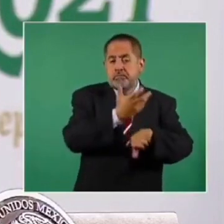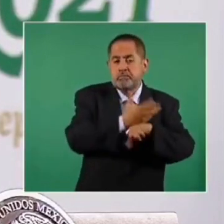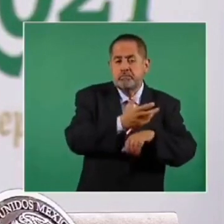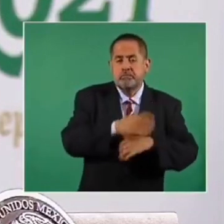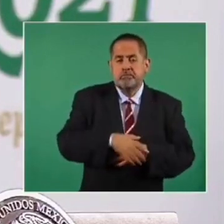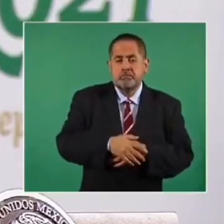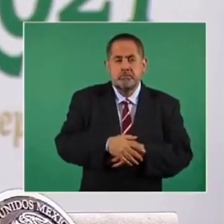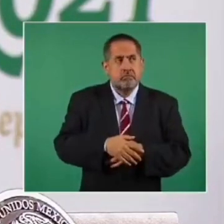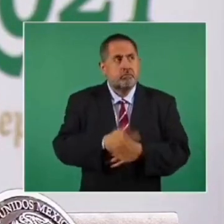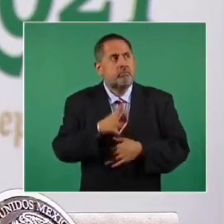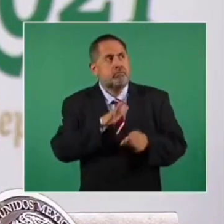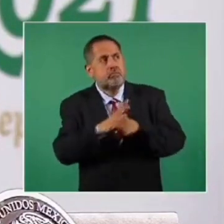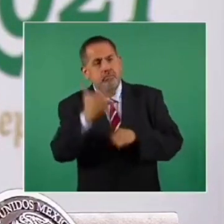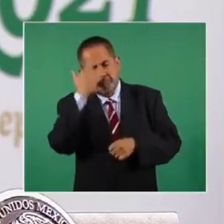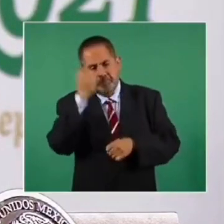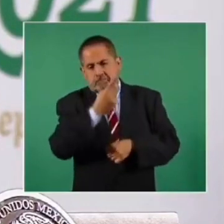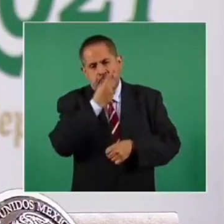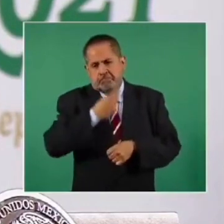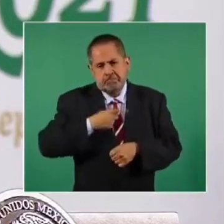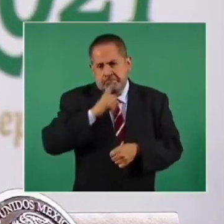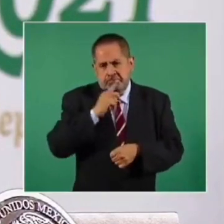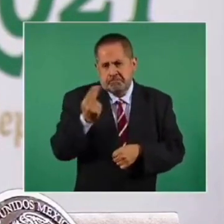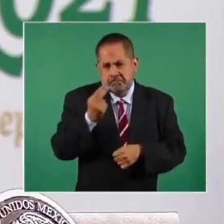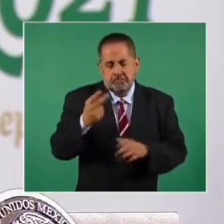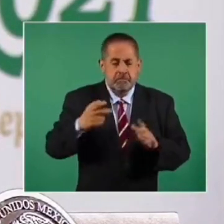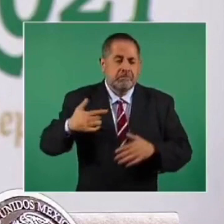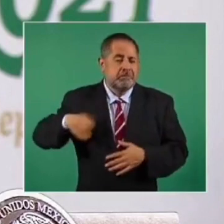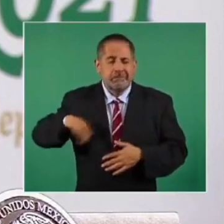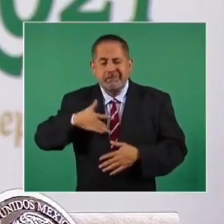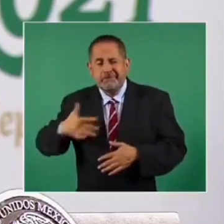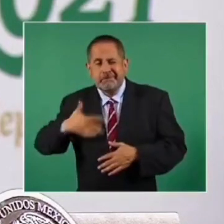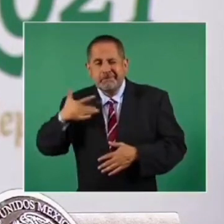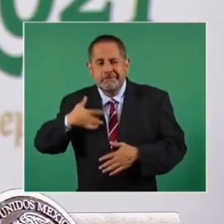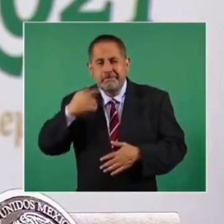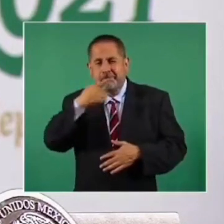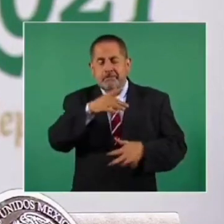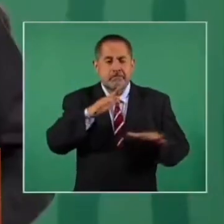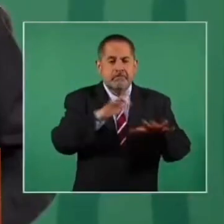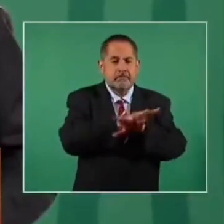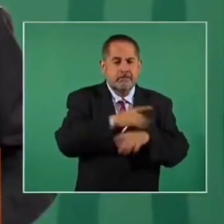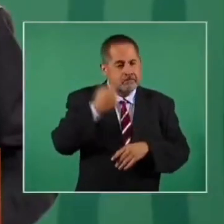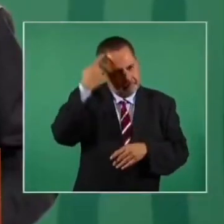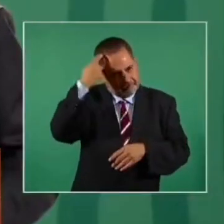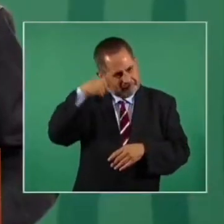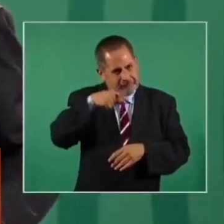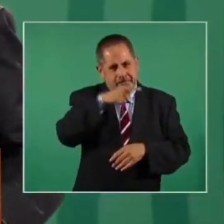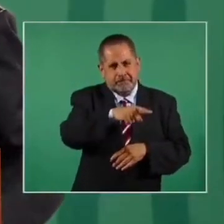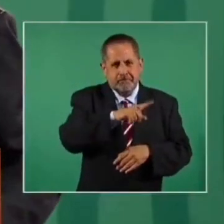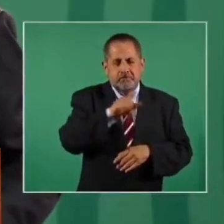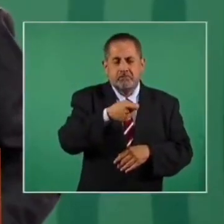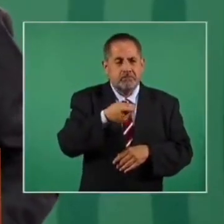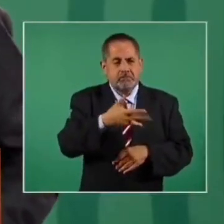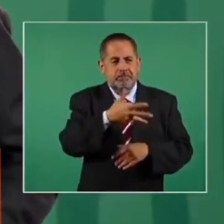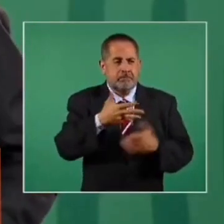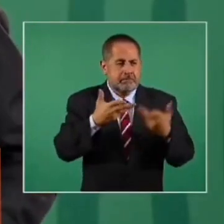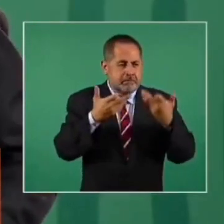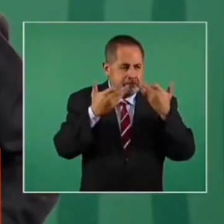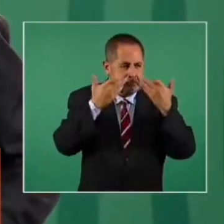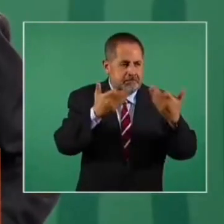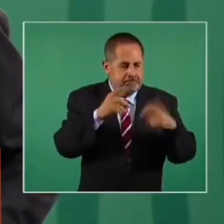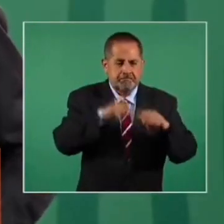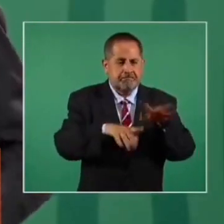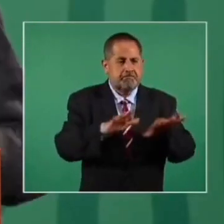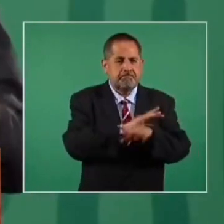de decirnos por qué, pero lo que asumimos o presumimos es que cambió la condición del testigo. Ya ha habido casos anteriores, es lo más